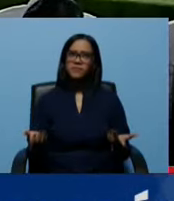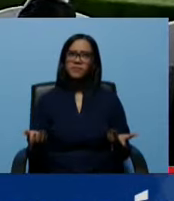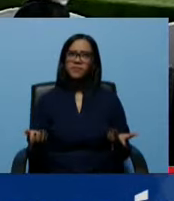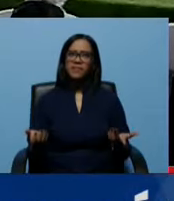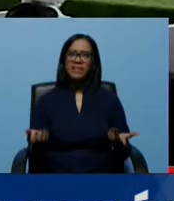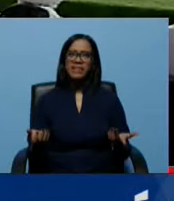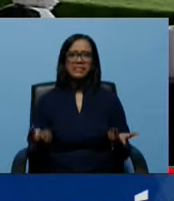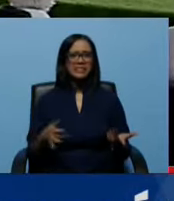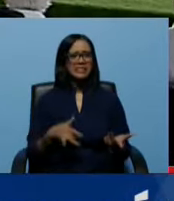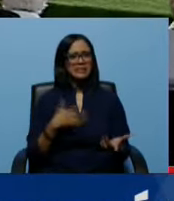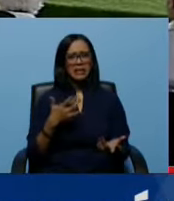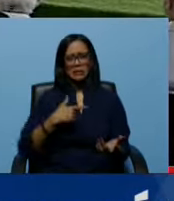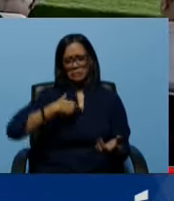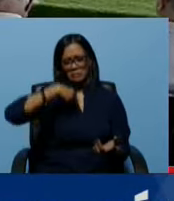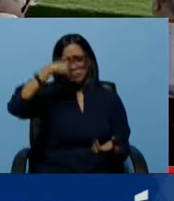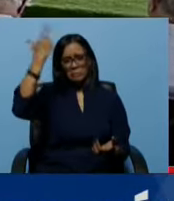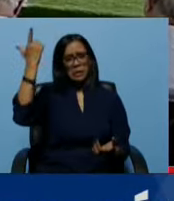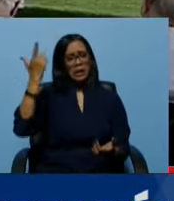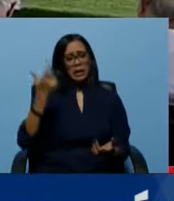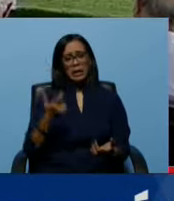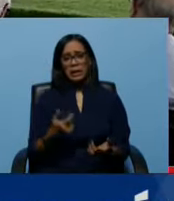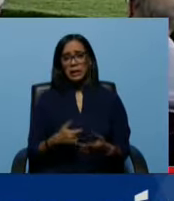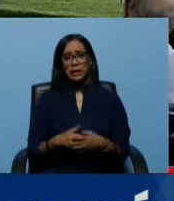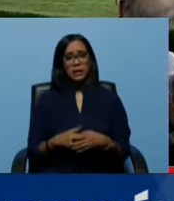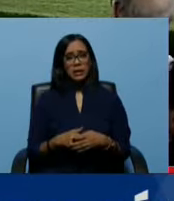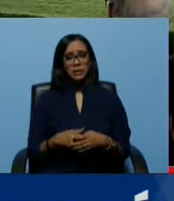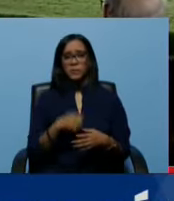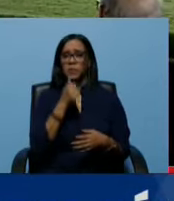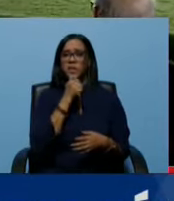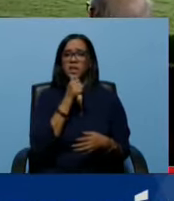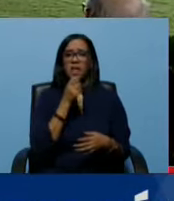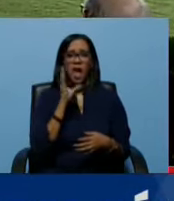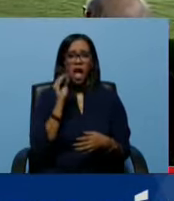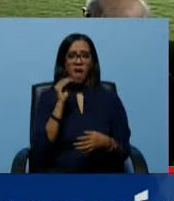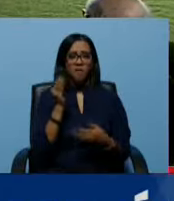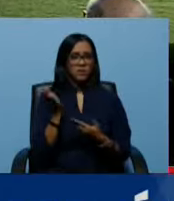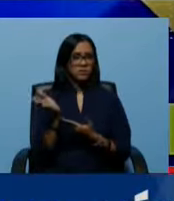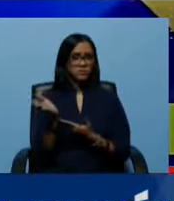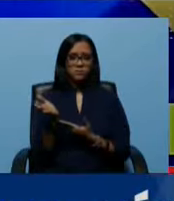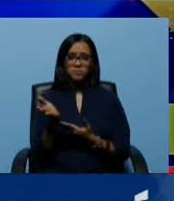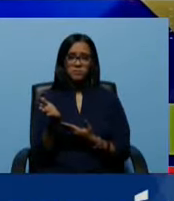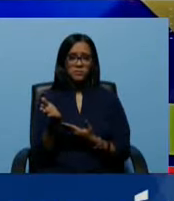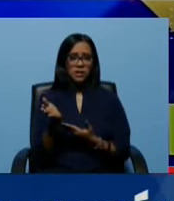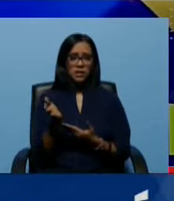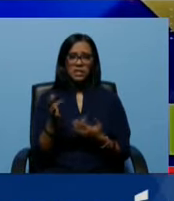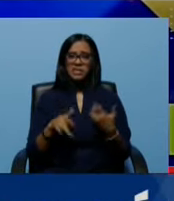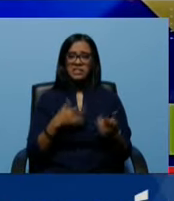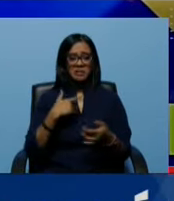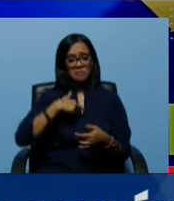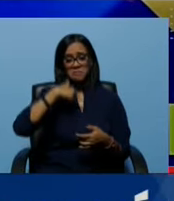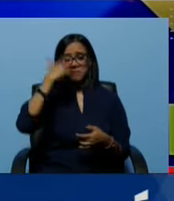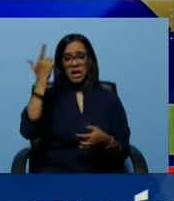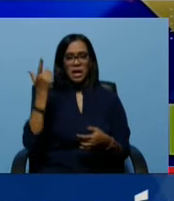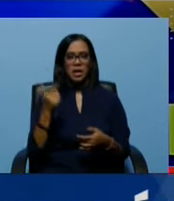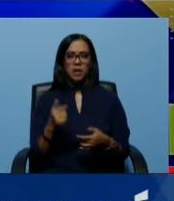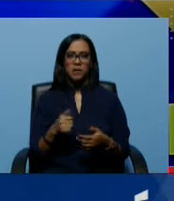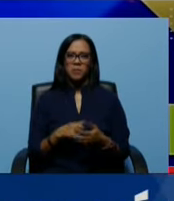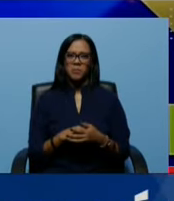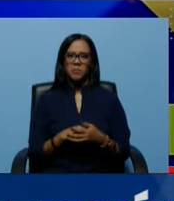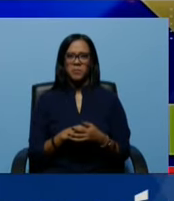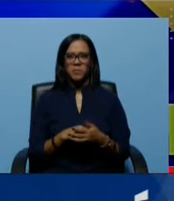Siento pena ajena por quien dice eso. Siento pena ajena por el pataruco.